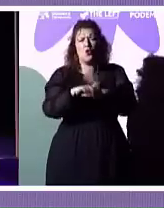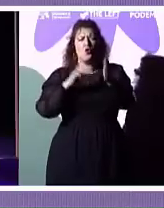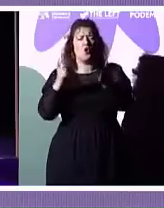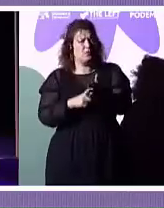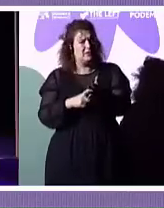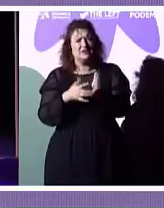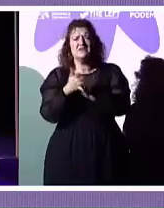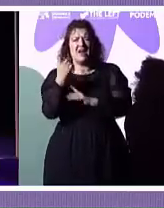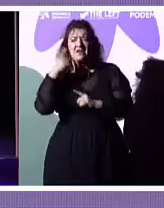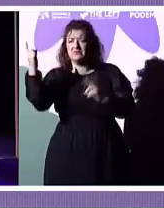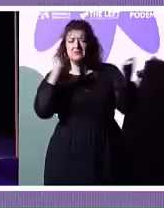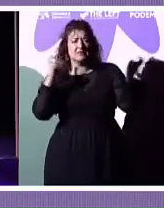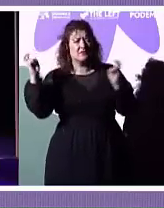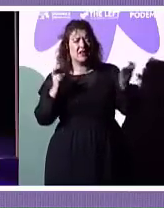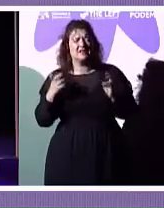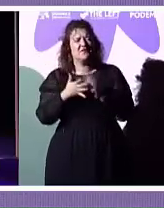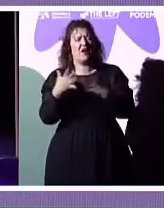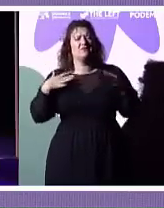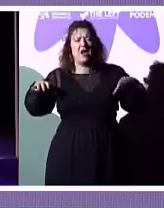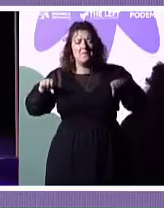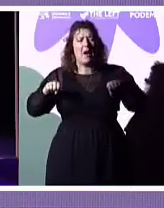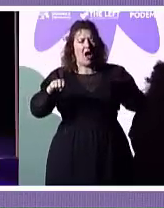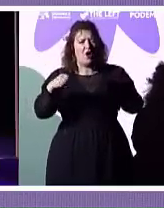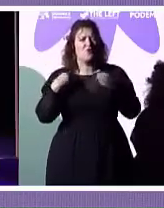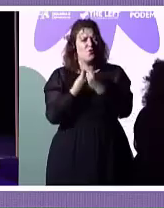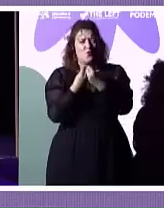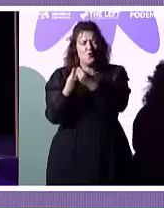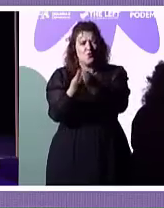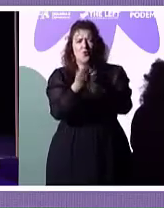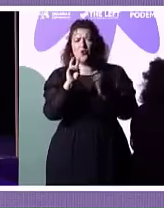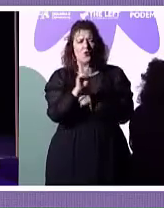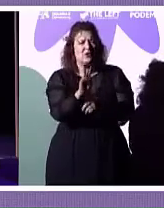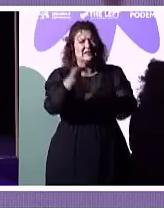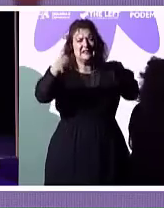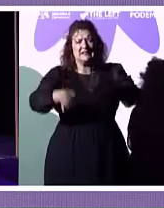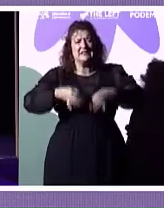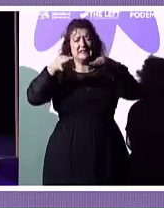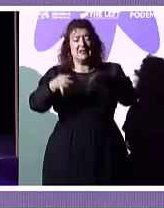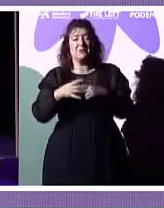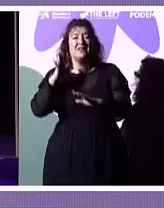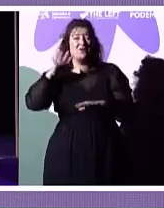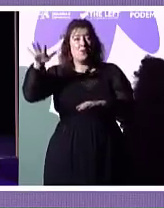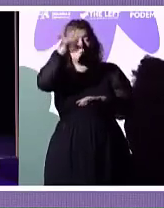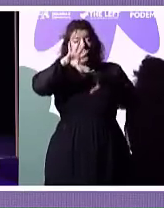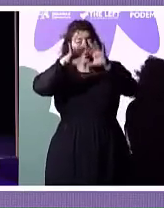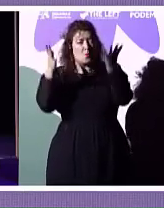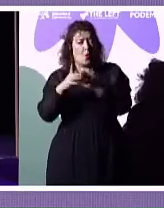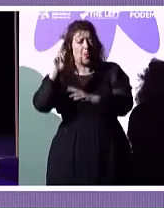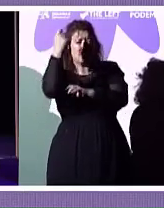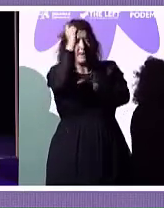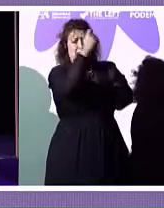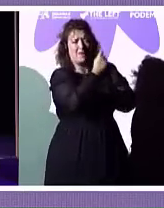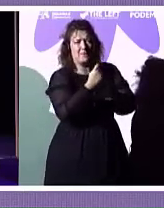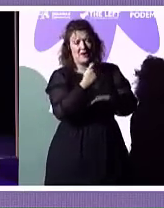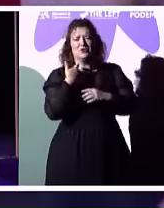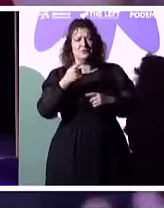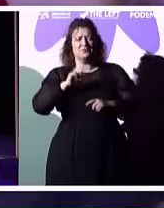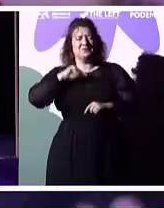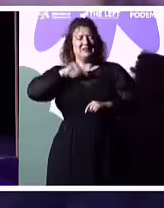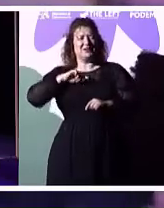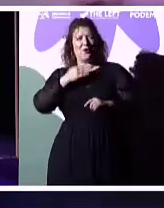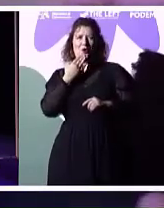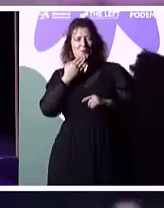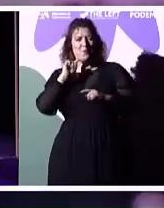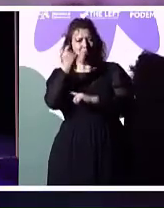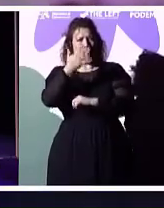solas siempre de la mano vuestras victorias son también las nuestras y vuestro ejemplo es el que nos anima